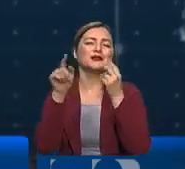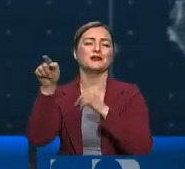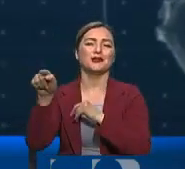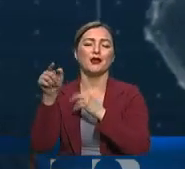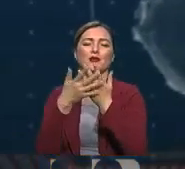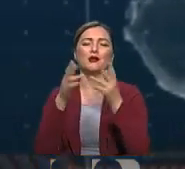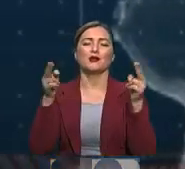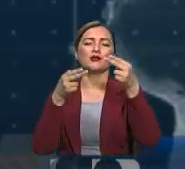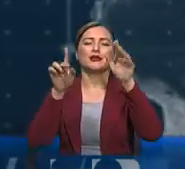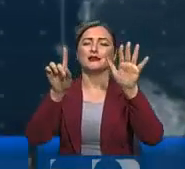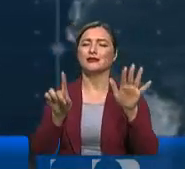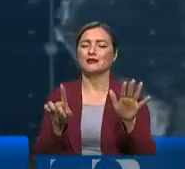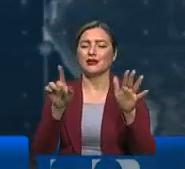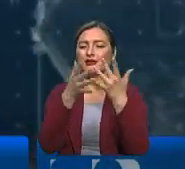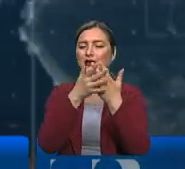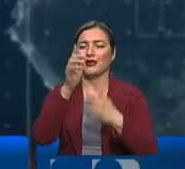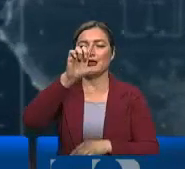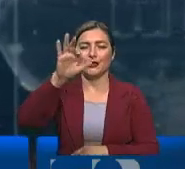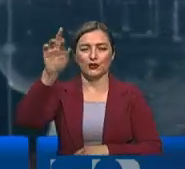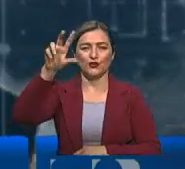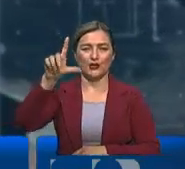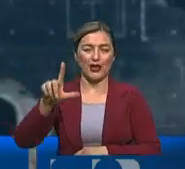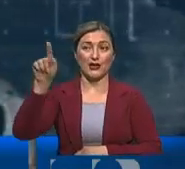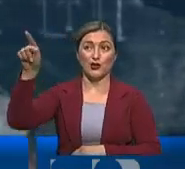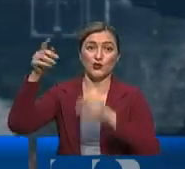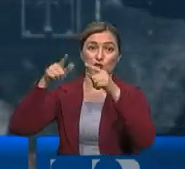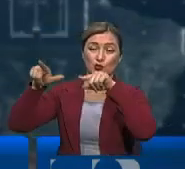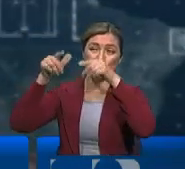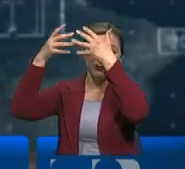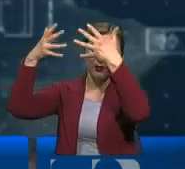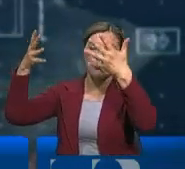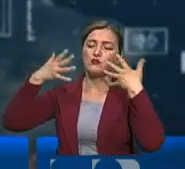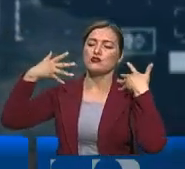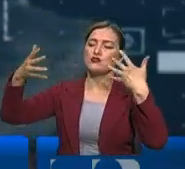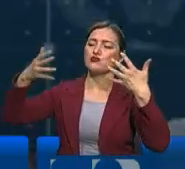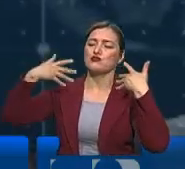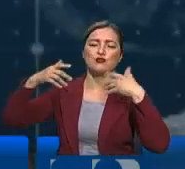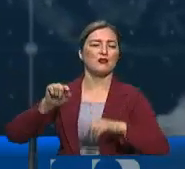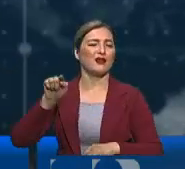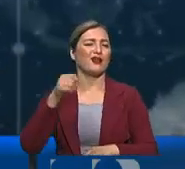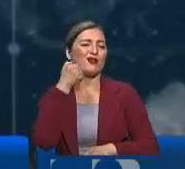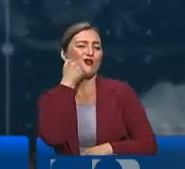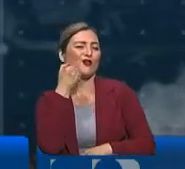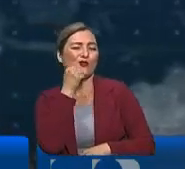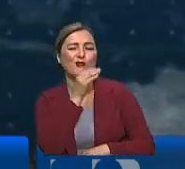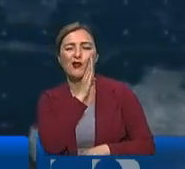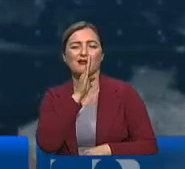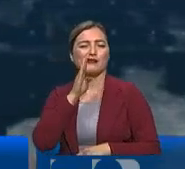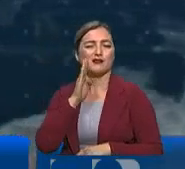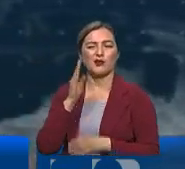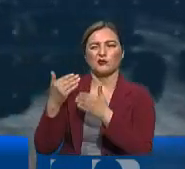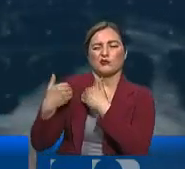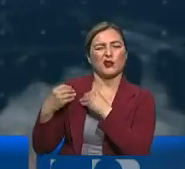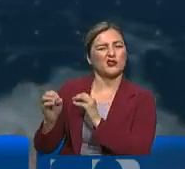litoral. Espacio incluso con aire acondicionado, que ha sido adecuado como cantina. Espacio bajo el mando de la organización